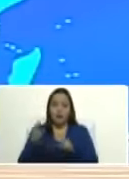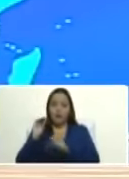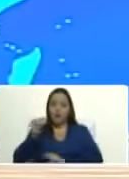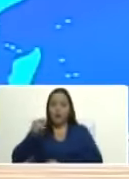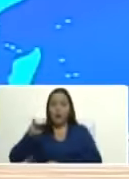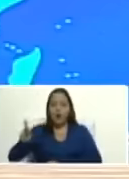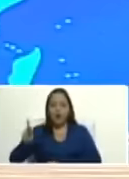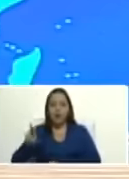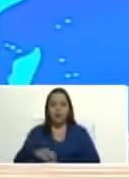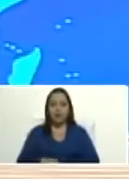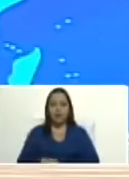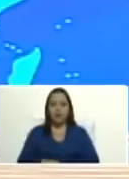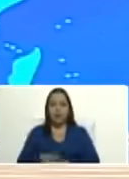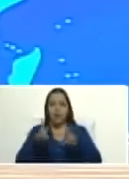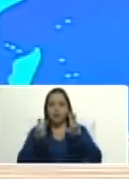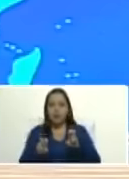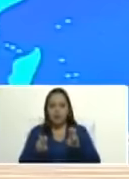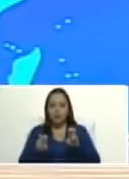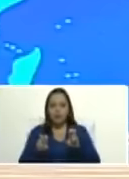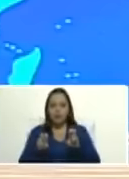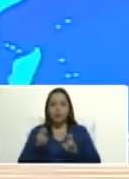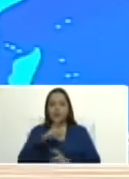Valga la expresión, es mi nuevo canal.